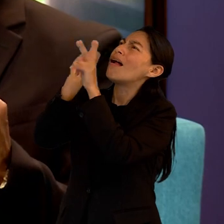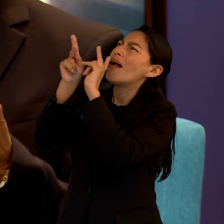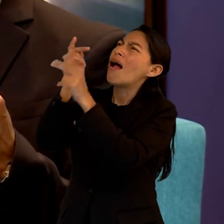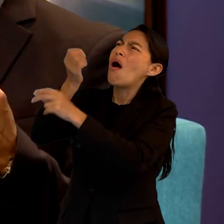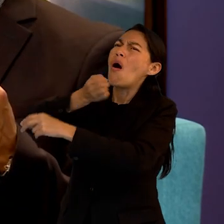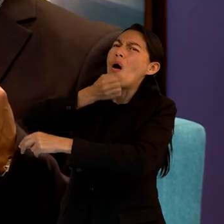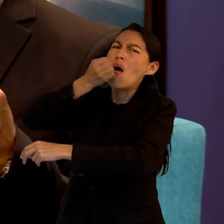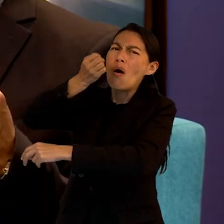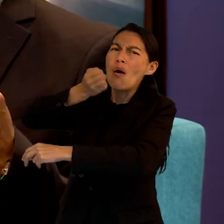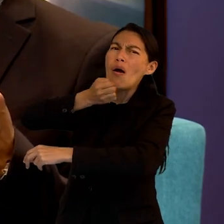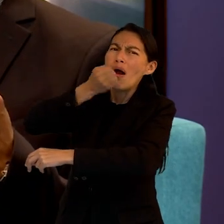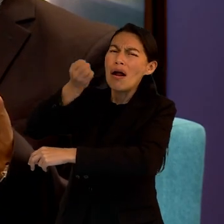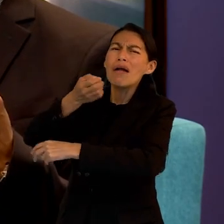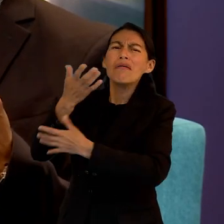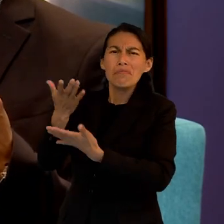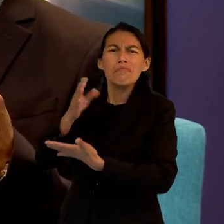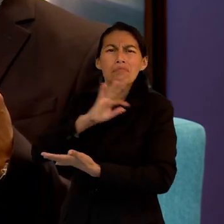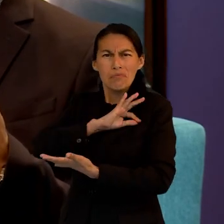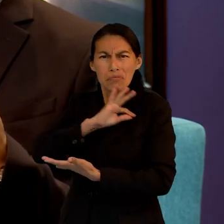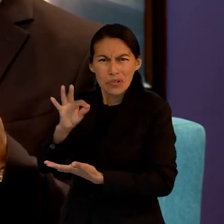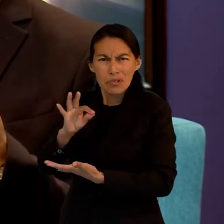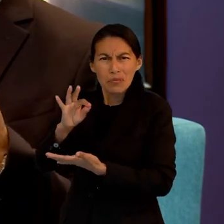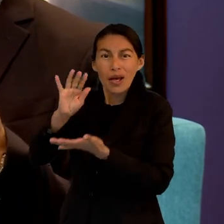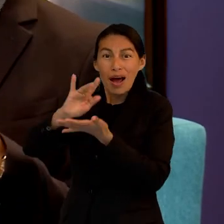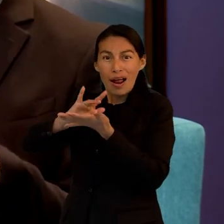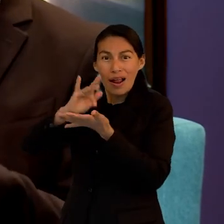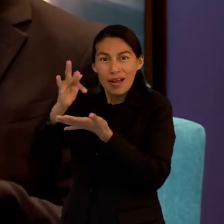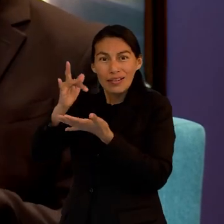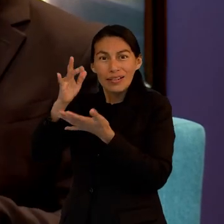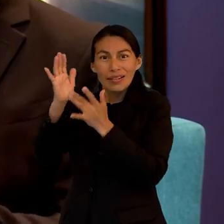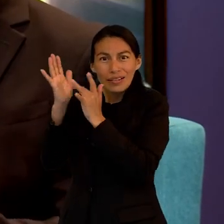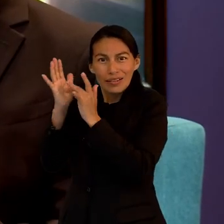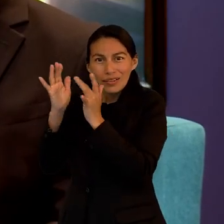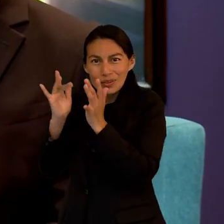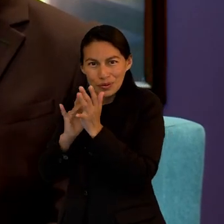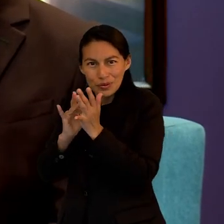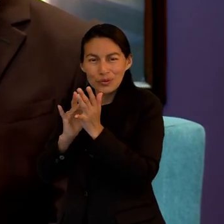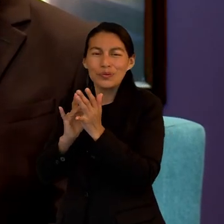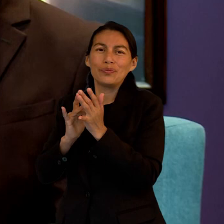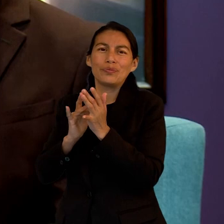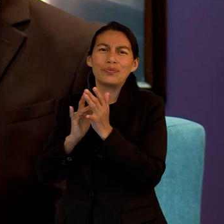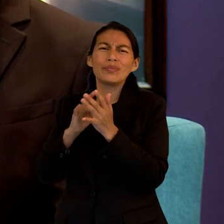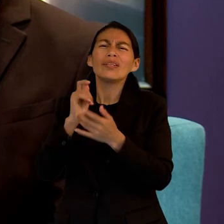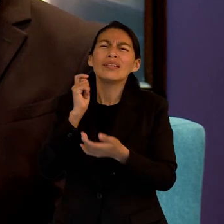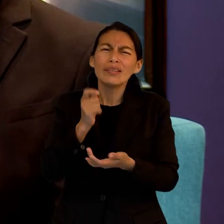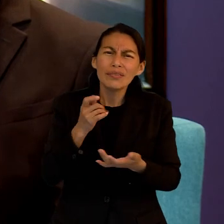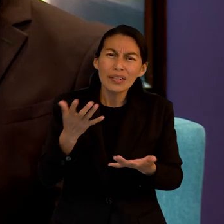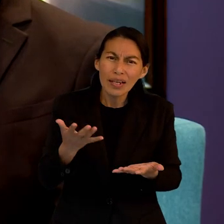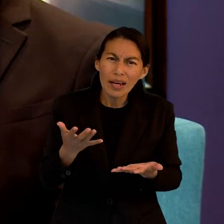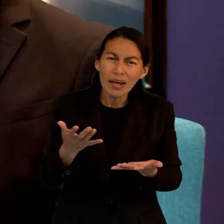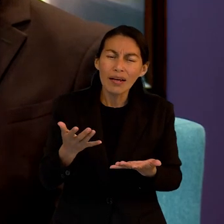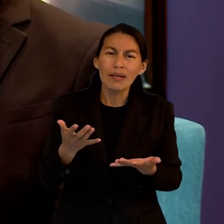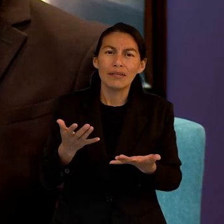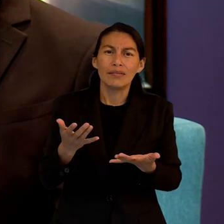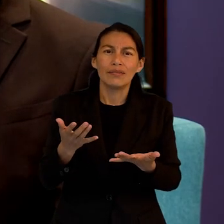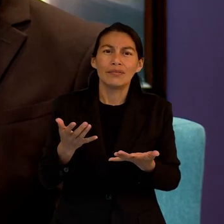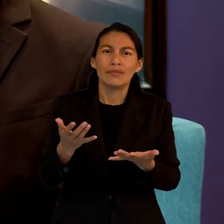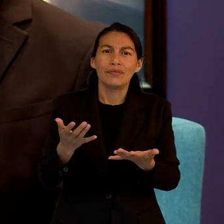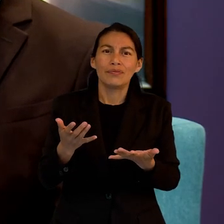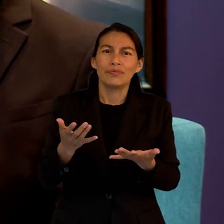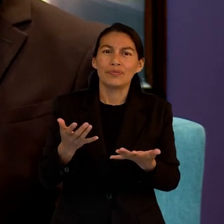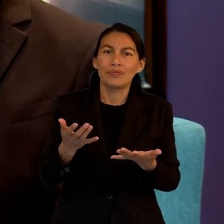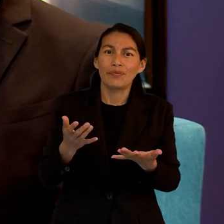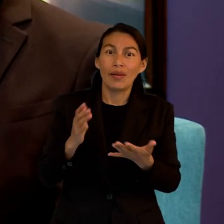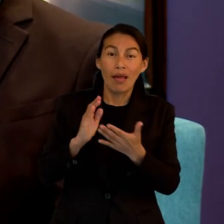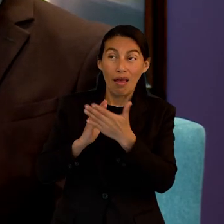a la cual podemos tener acceso mediante jesús entonces este acto pues